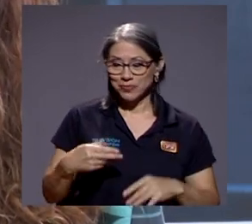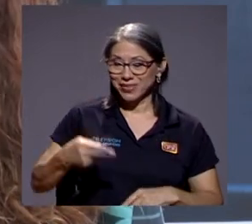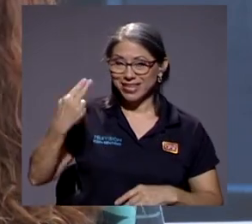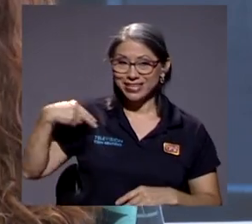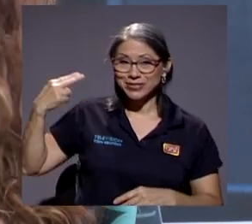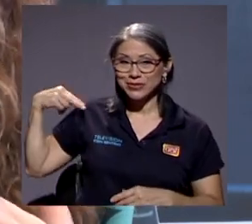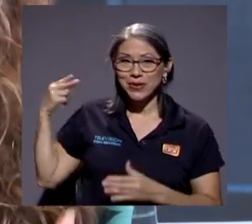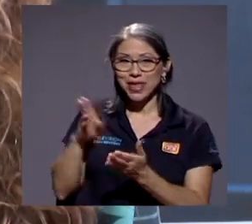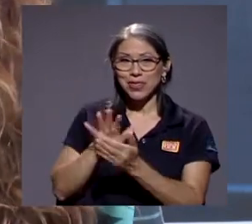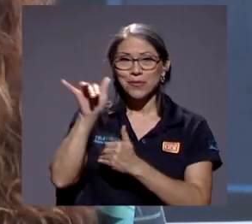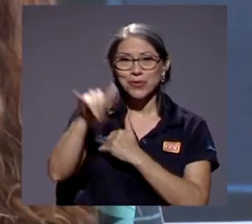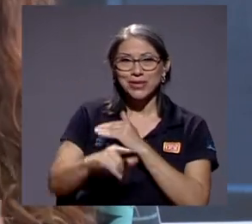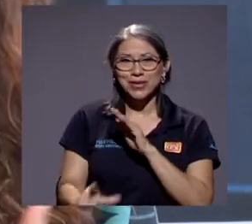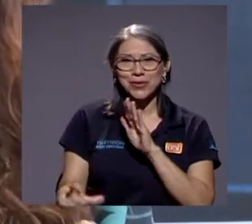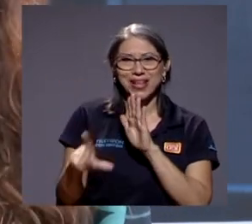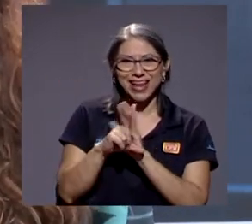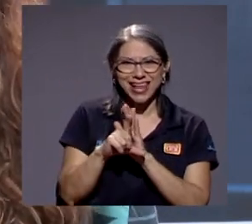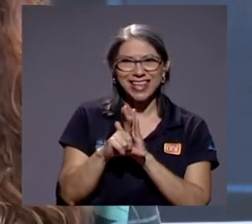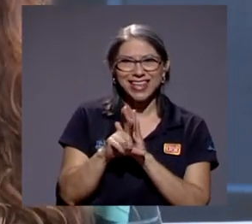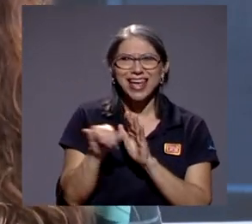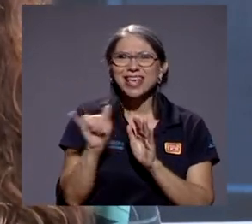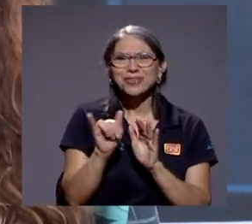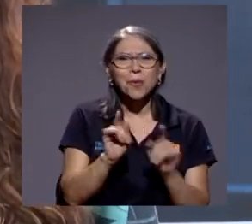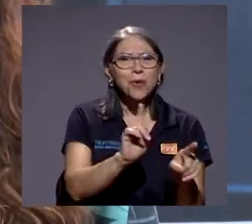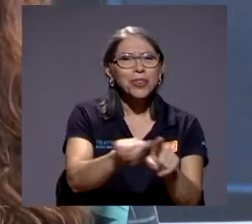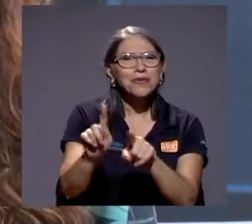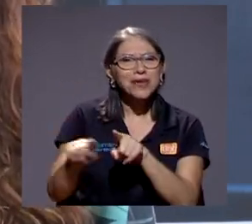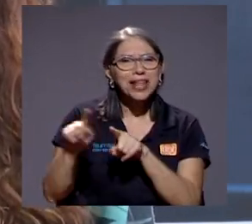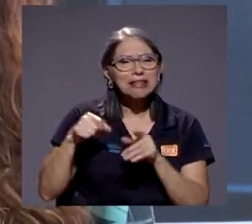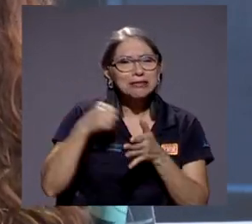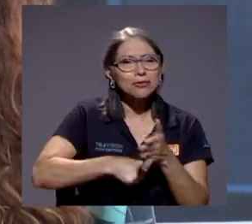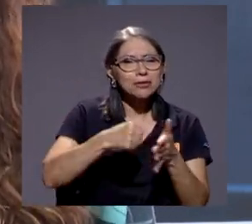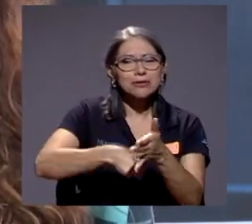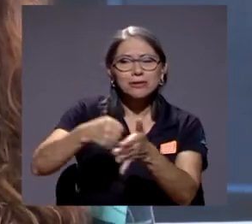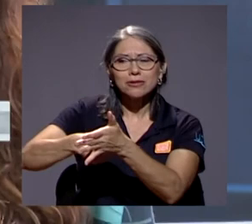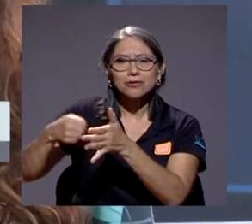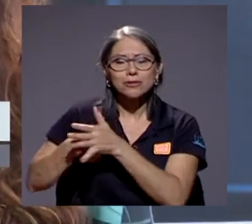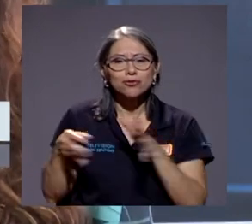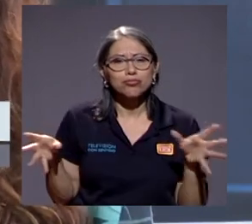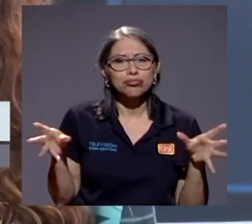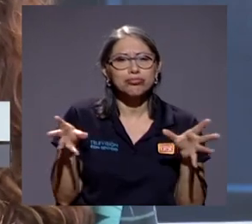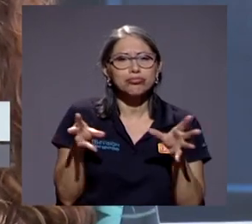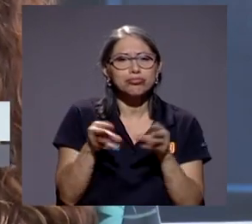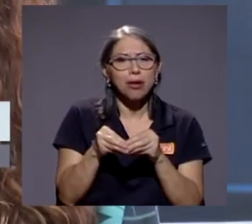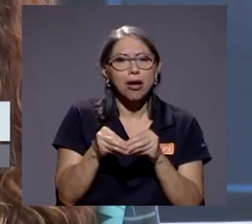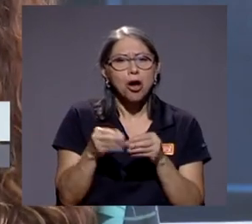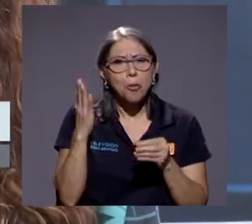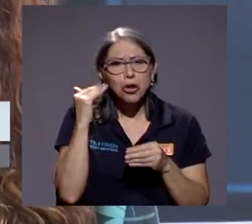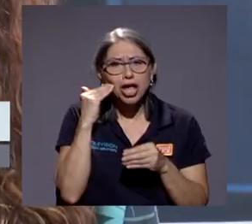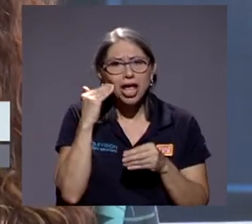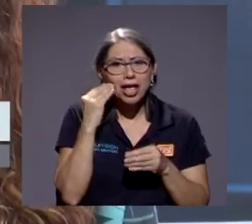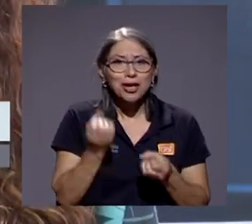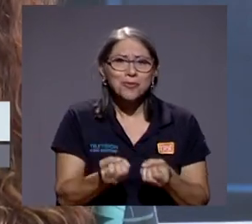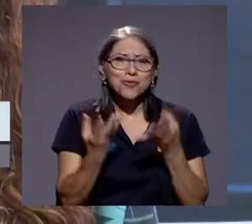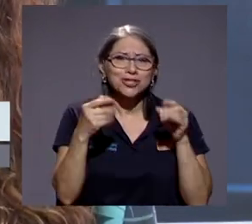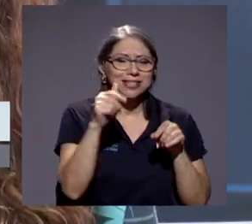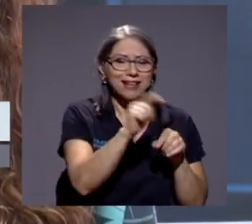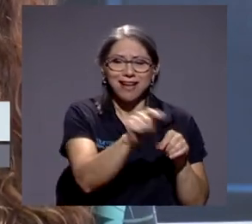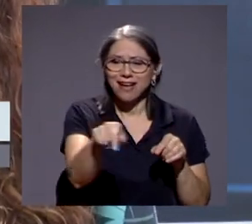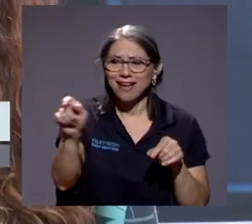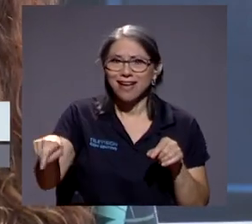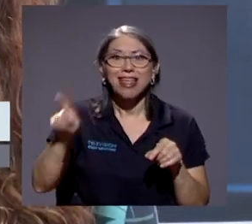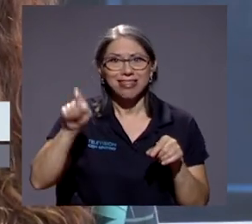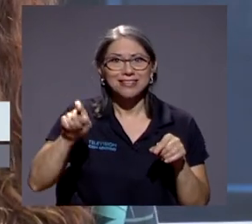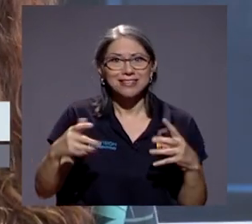siempre es como como una suma de luchas y esfuerzos porque es poner de acuerdo a muchas instancias y realmente ha sido